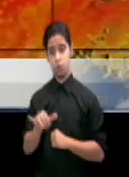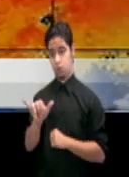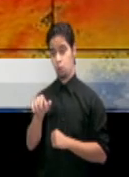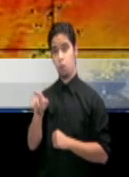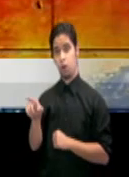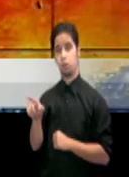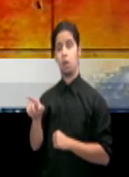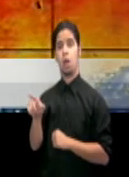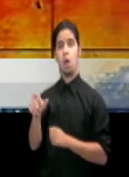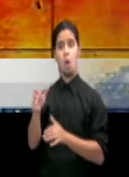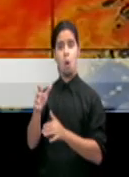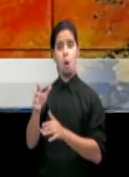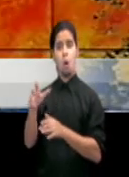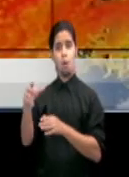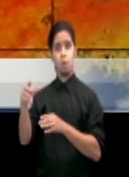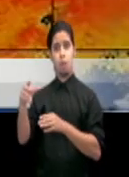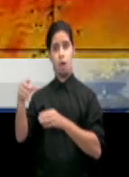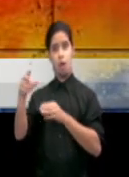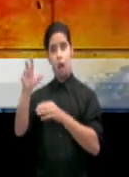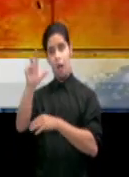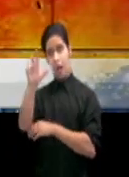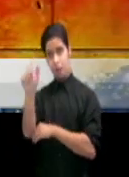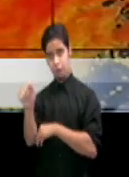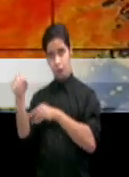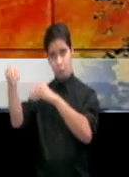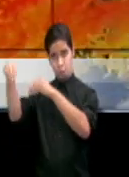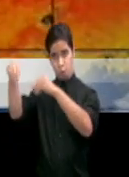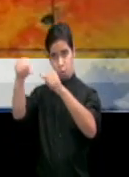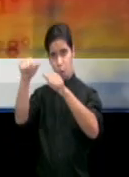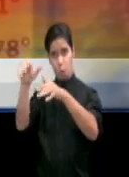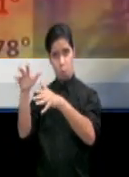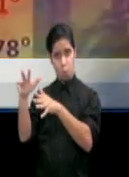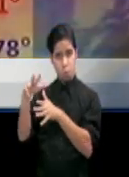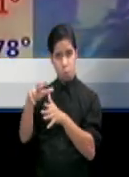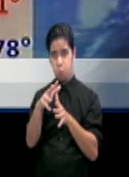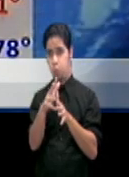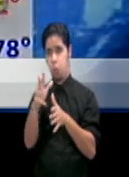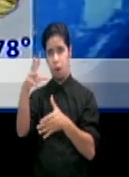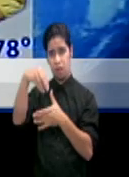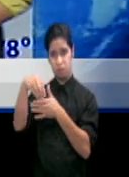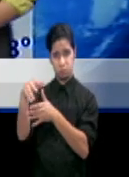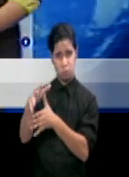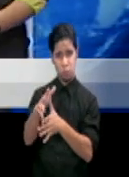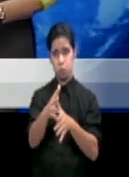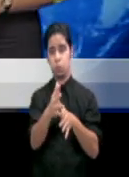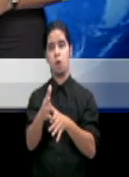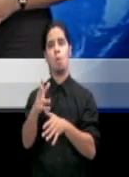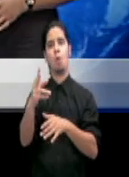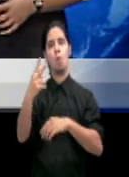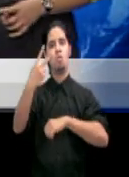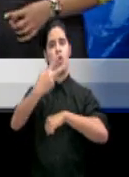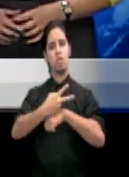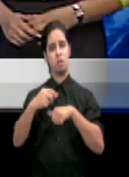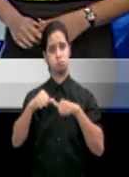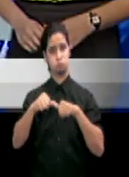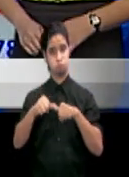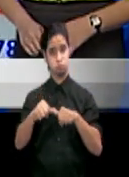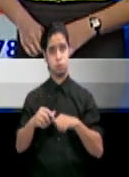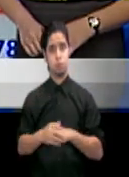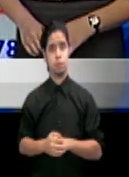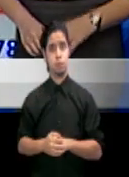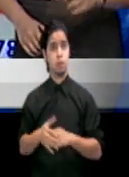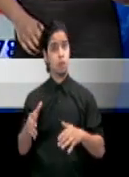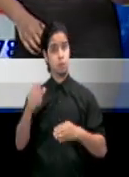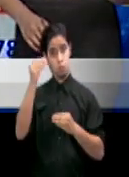de África, una masa de polvo bastante densa nos acompaña durante los próximos dos días. El pronóstico ha ido cambiando, se pronosticaba